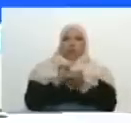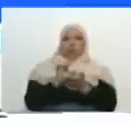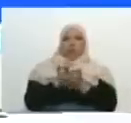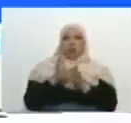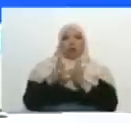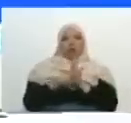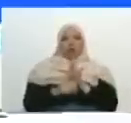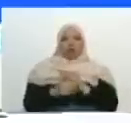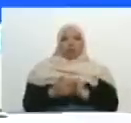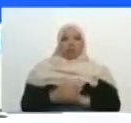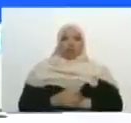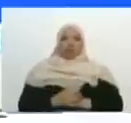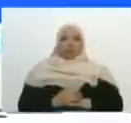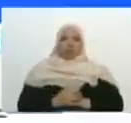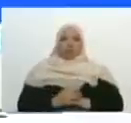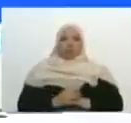dominio,